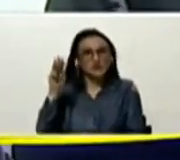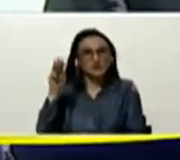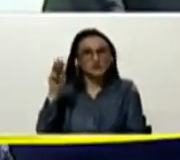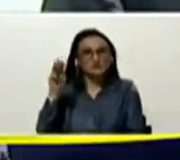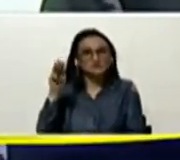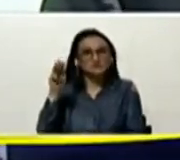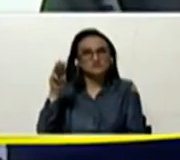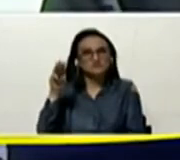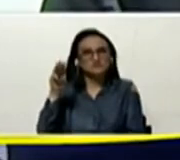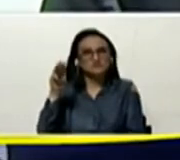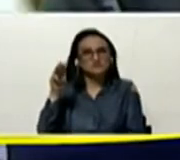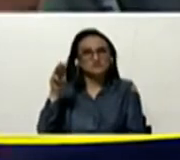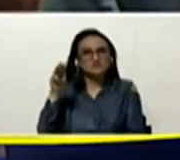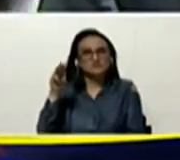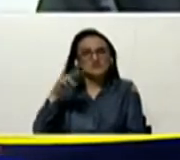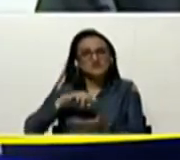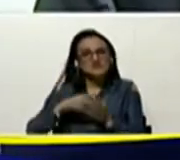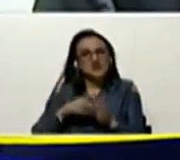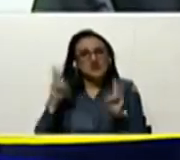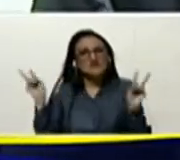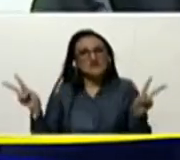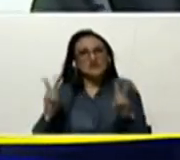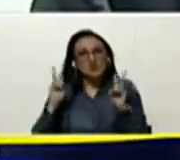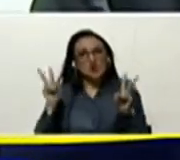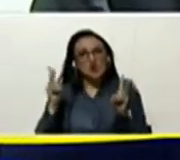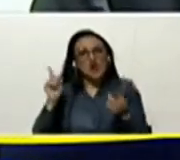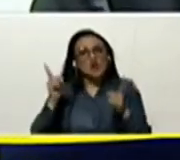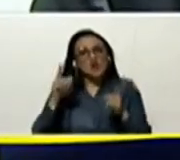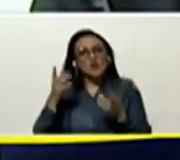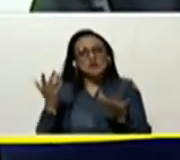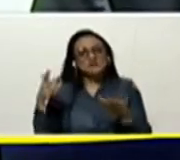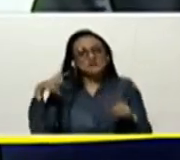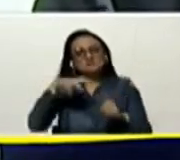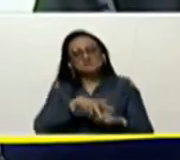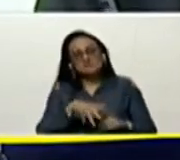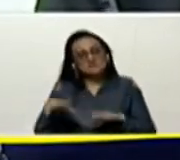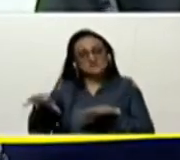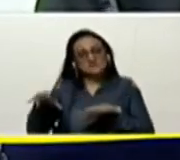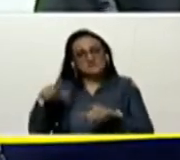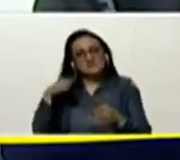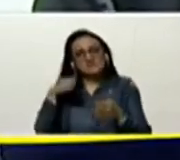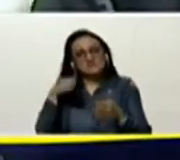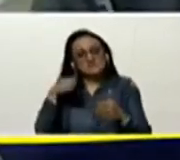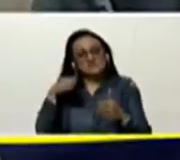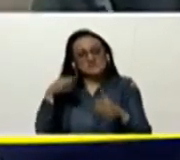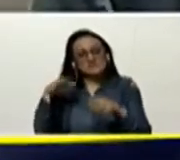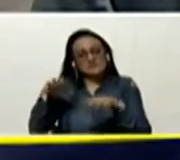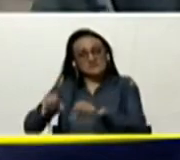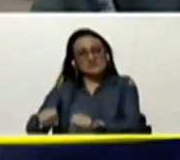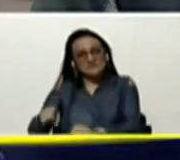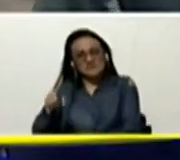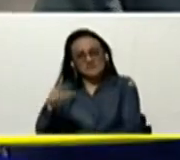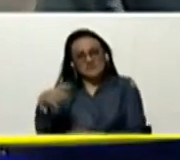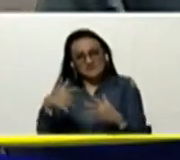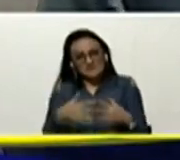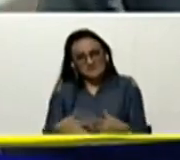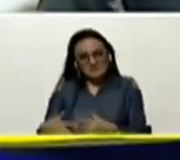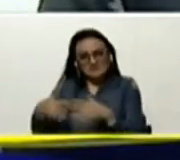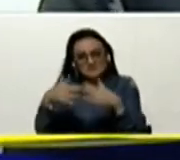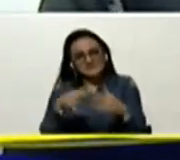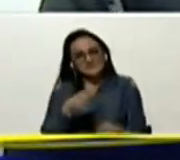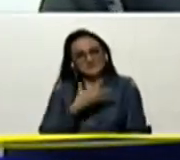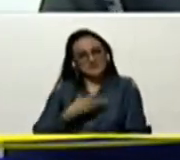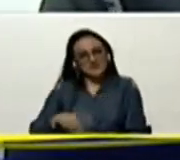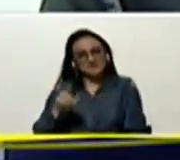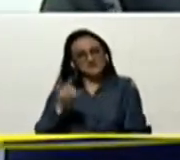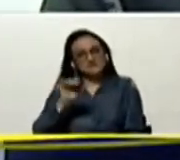que significó la victoria de quienes se opusieron a la injerencia extranjera, Cuando llegó el presidente Benito Juárez